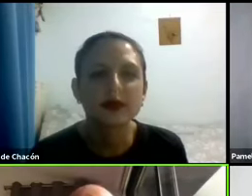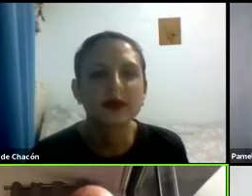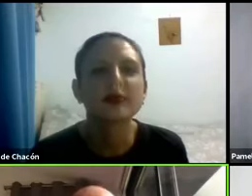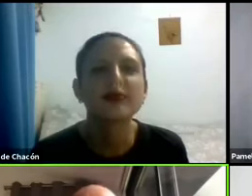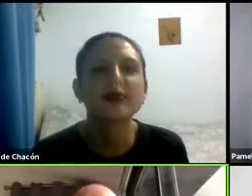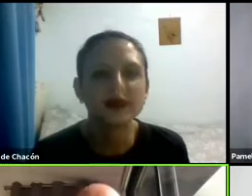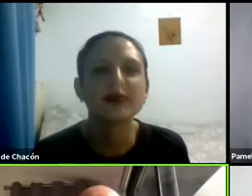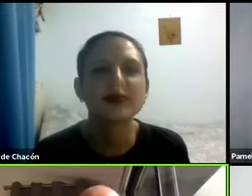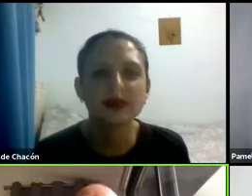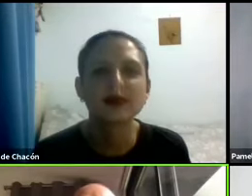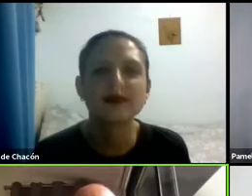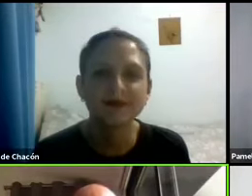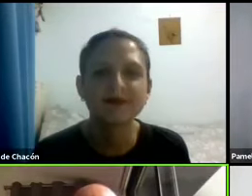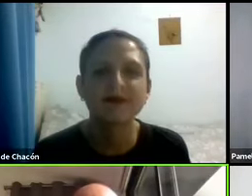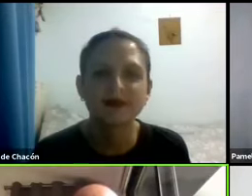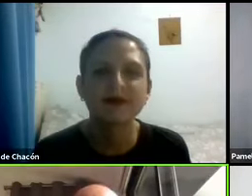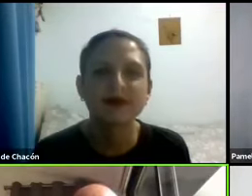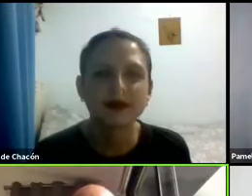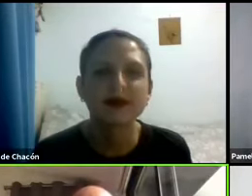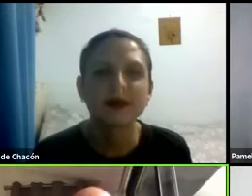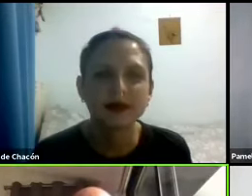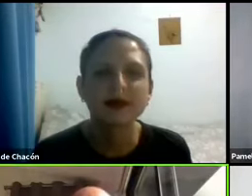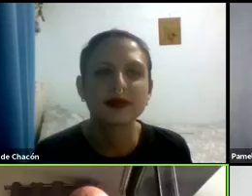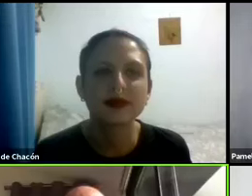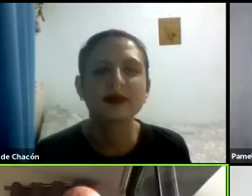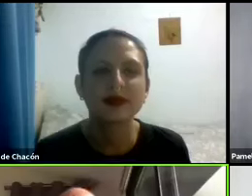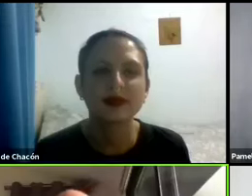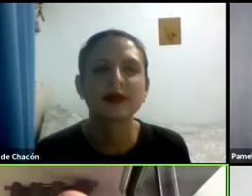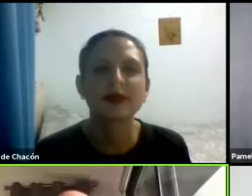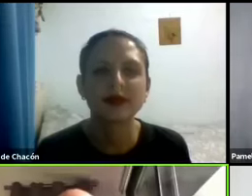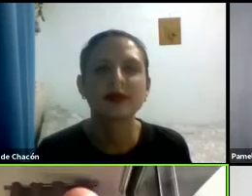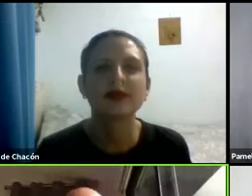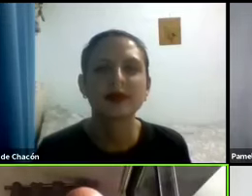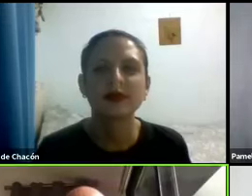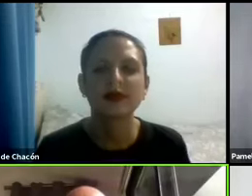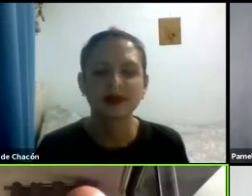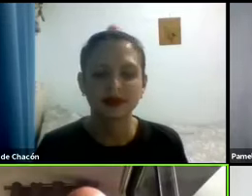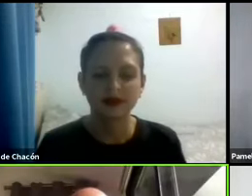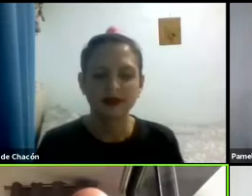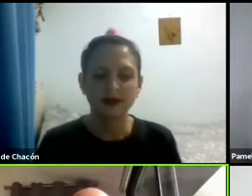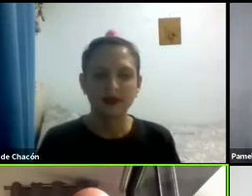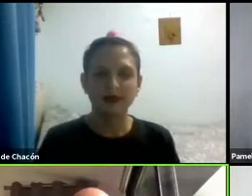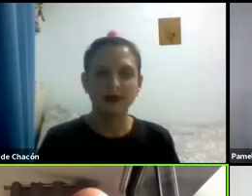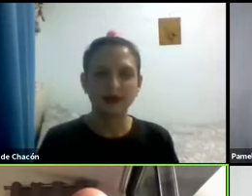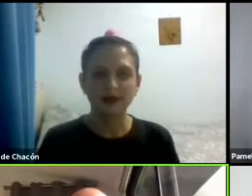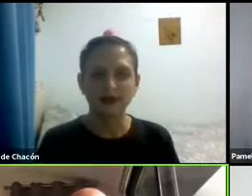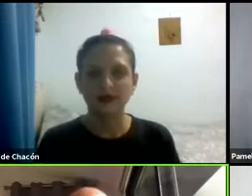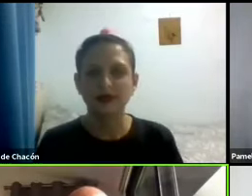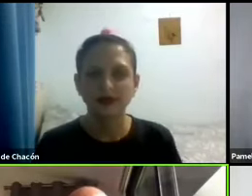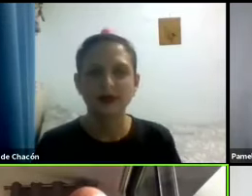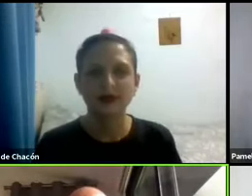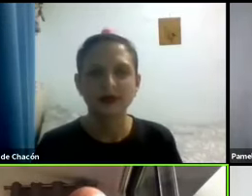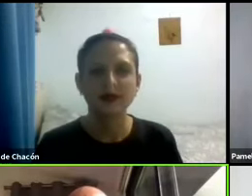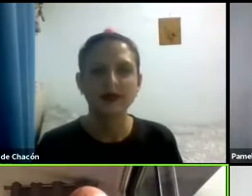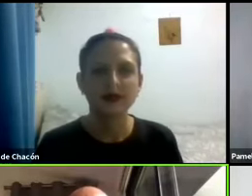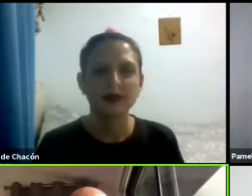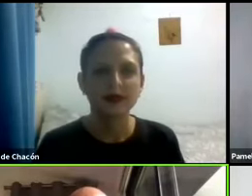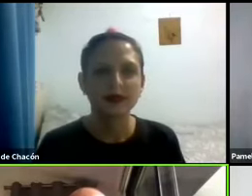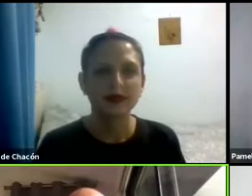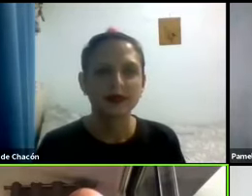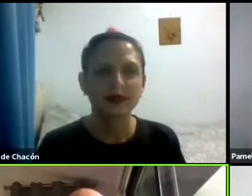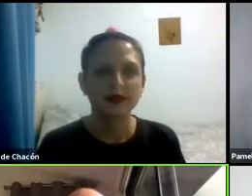africano además de una mujer donde en este documental se va a referir